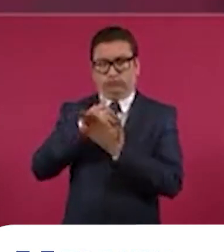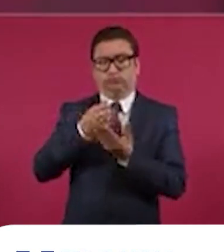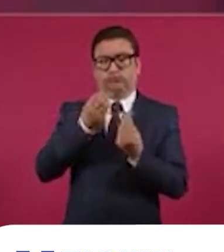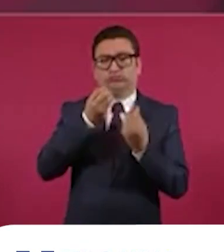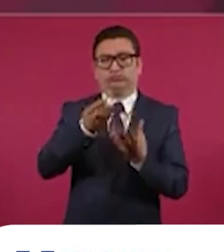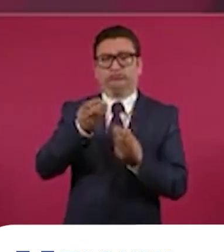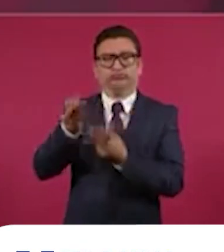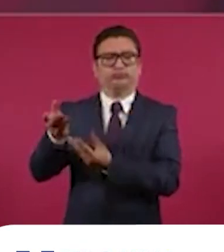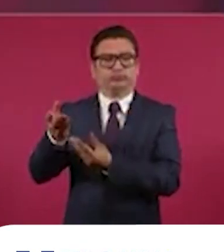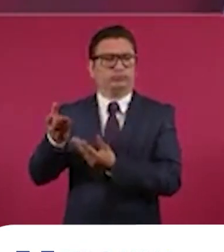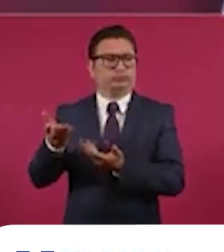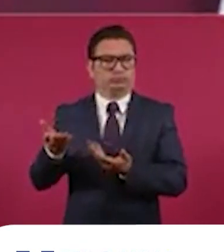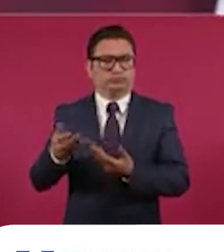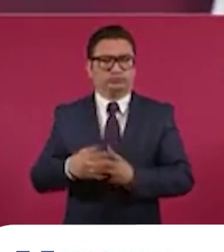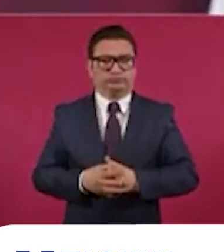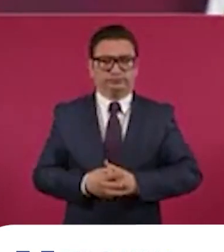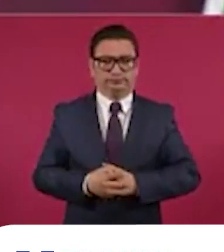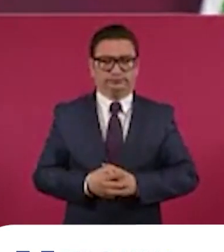a